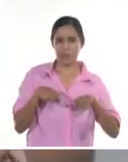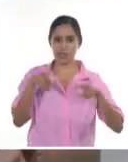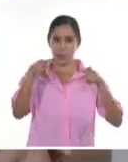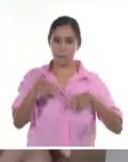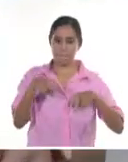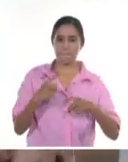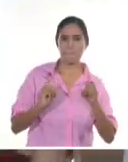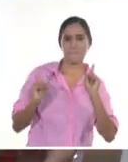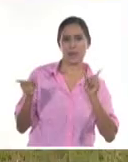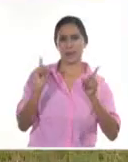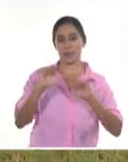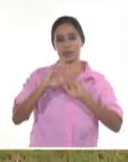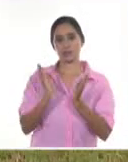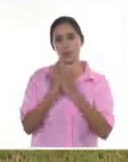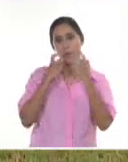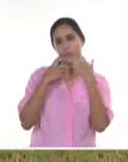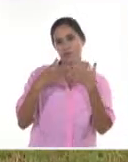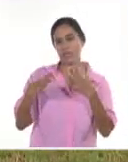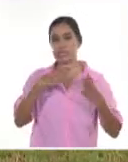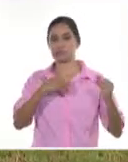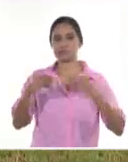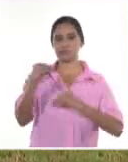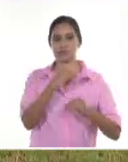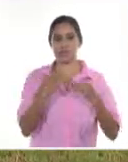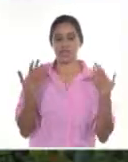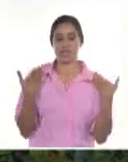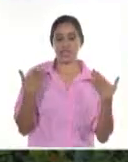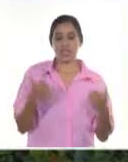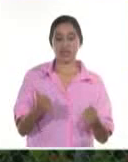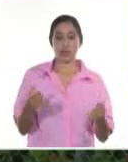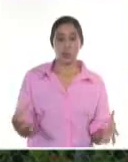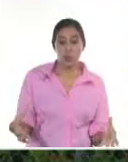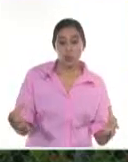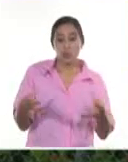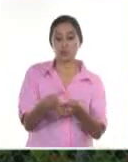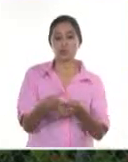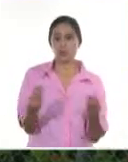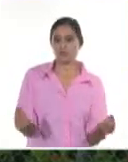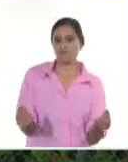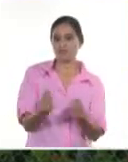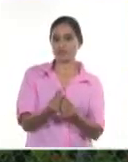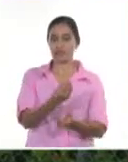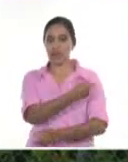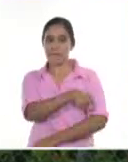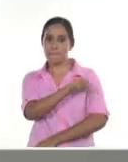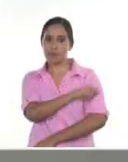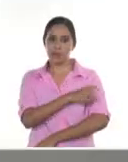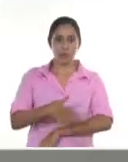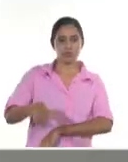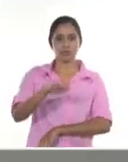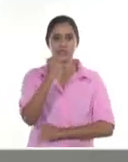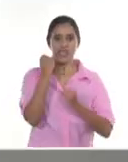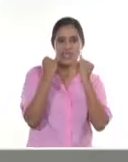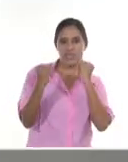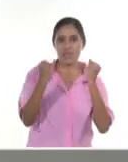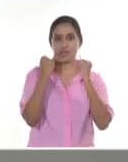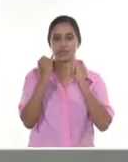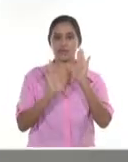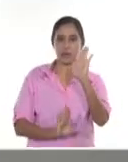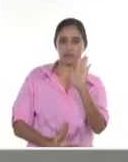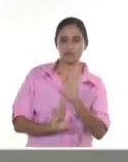según las propias autoridades, la unidad del pueblo para identificar potencialidades que